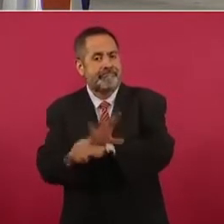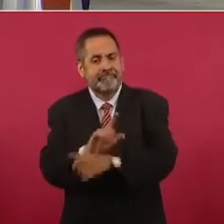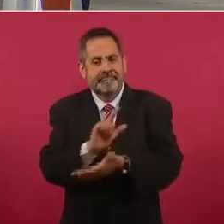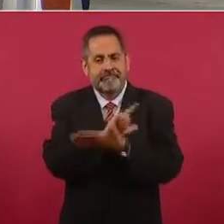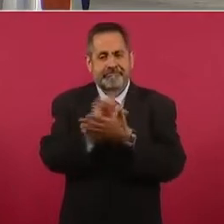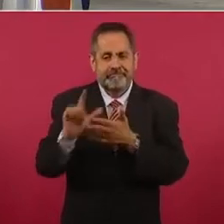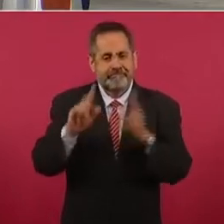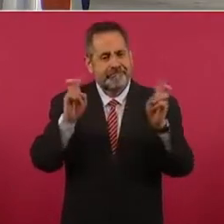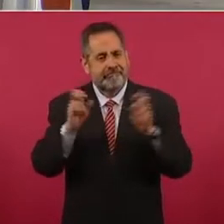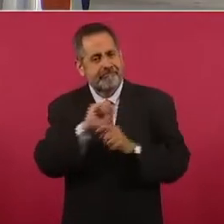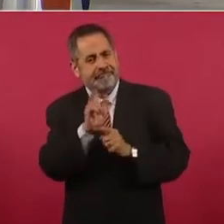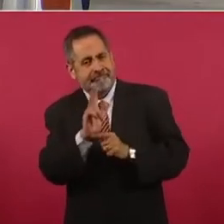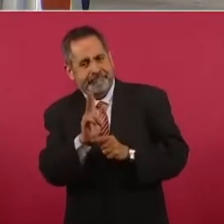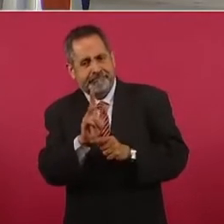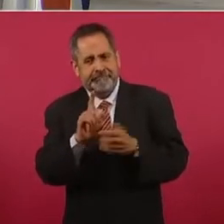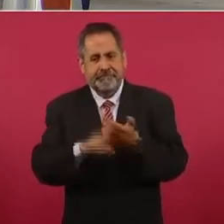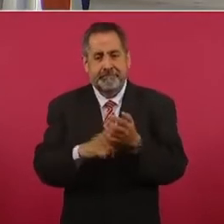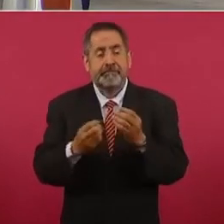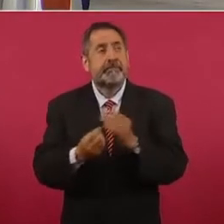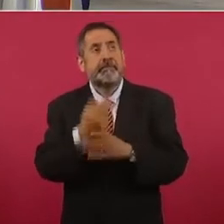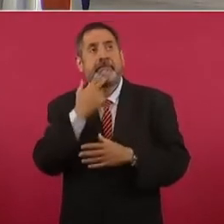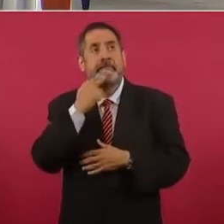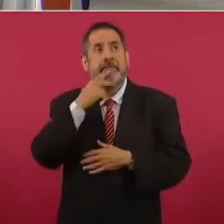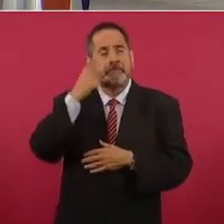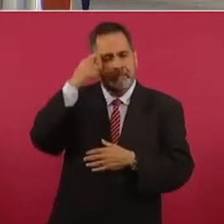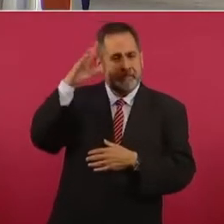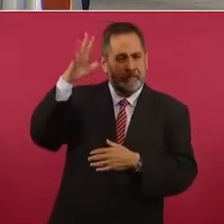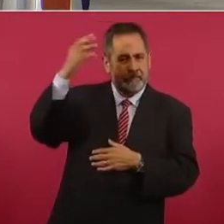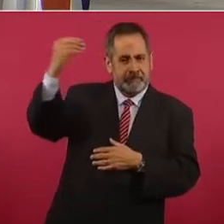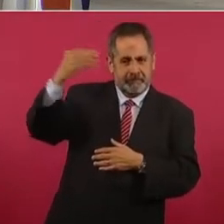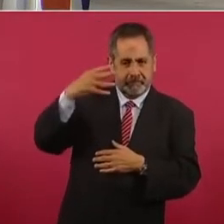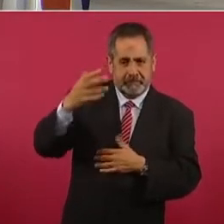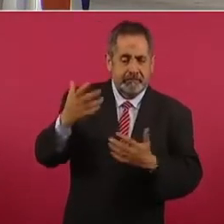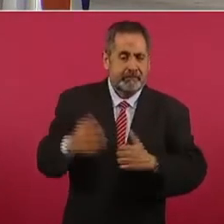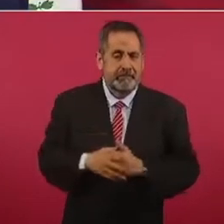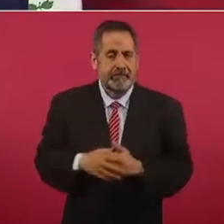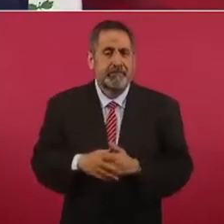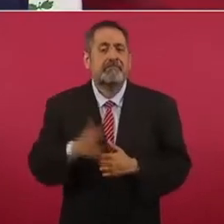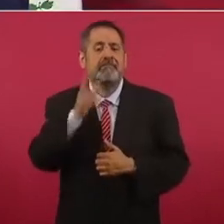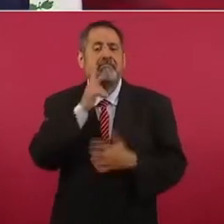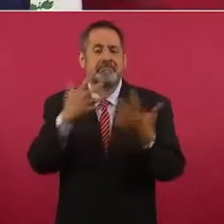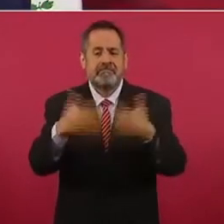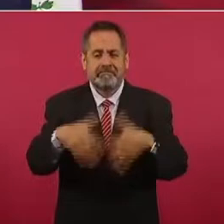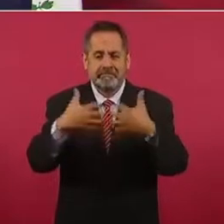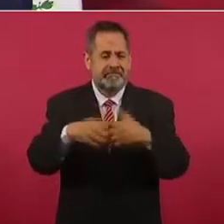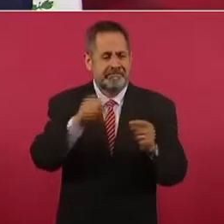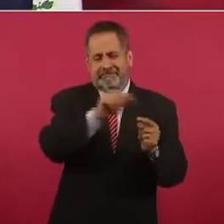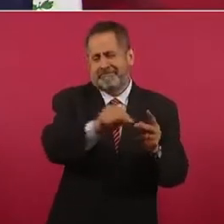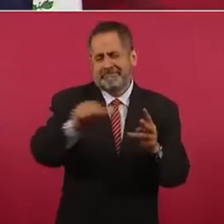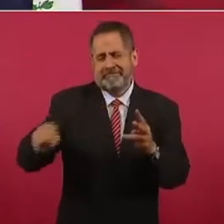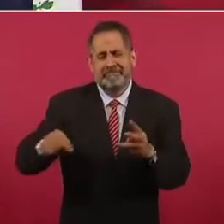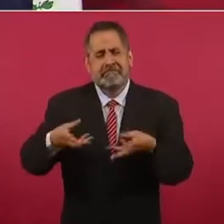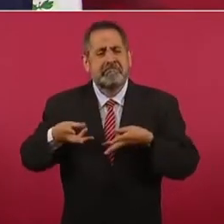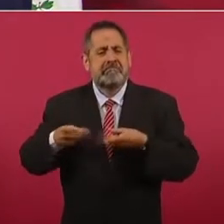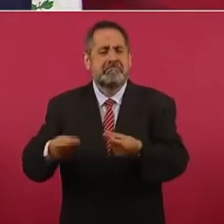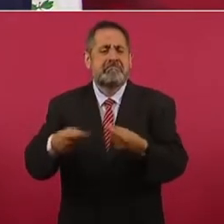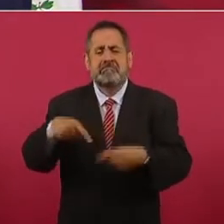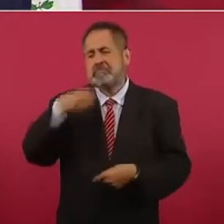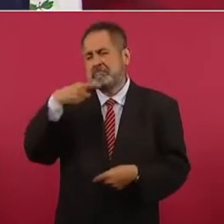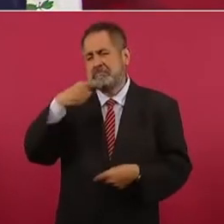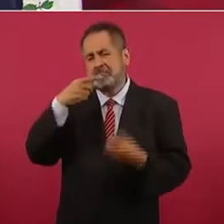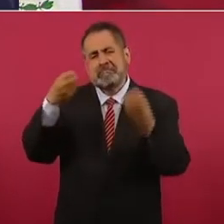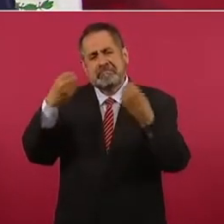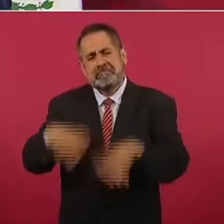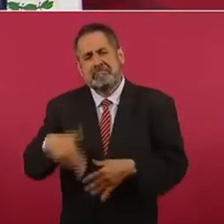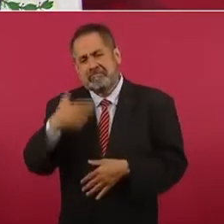renovables, especialmente la energía solar. O sea, hacer refinerías es tirar el dinero. Esos fierros no van a servir para nada en